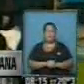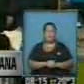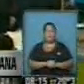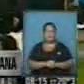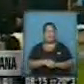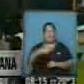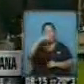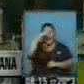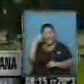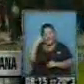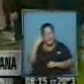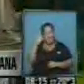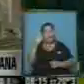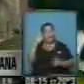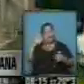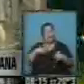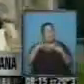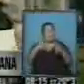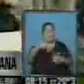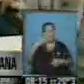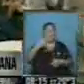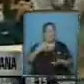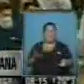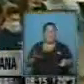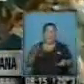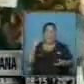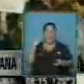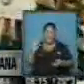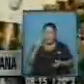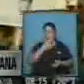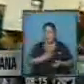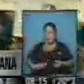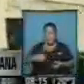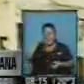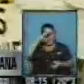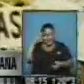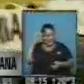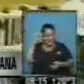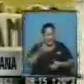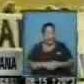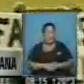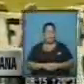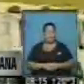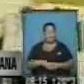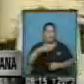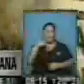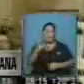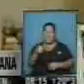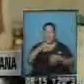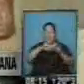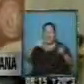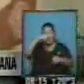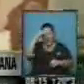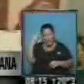que el Estado nos tome como proveedores privilegiados. Hace pocos días la presidenta Cristina Fernández dijo en cadena